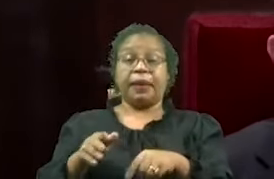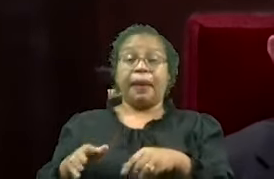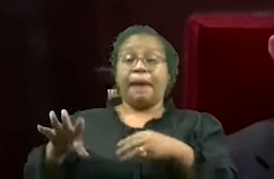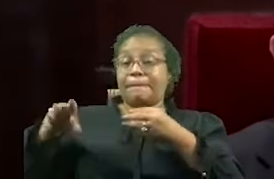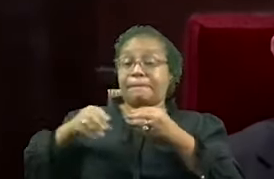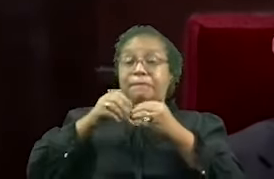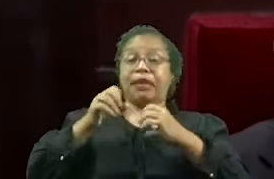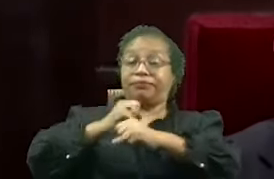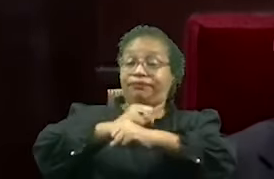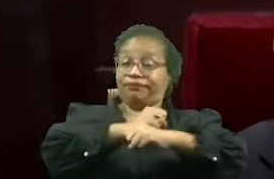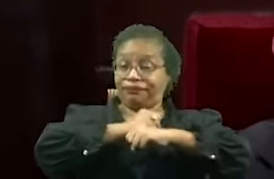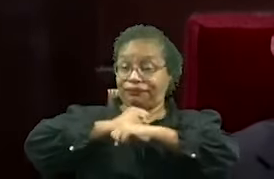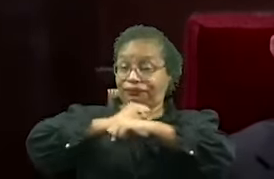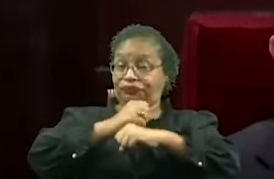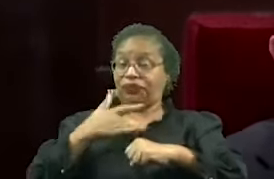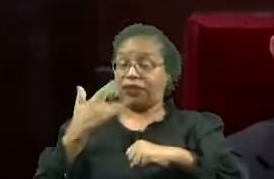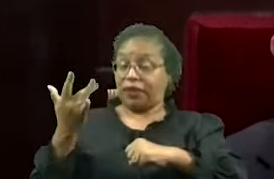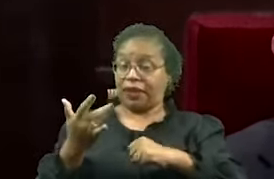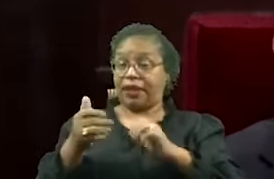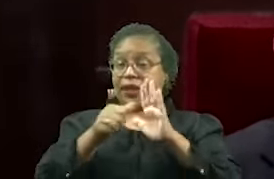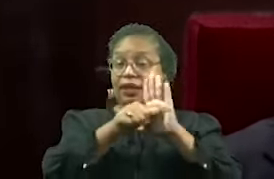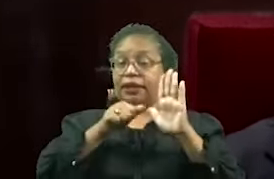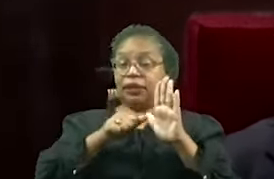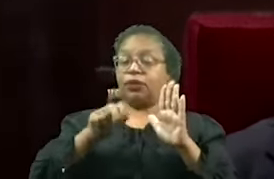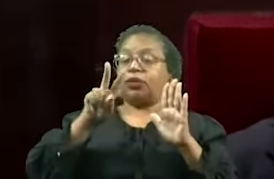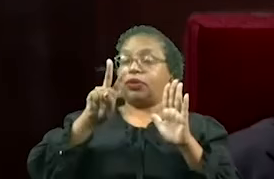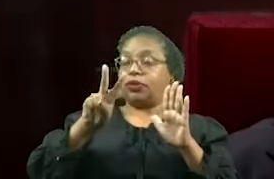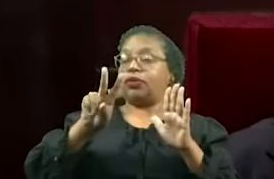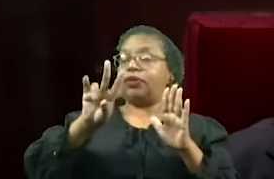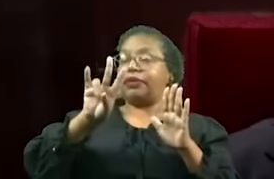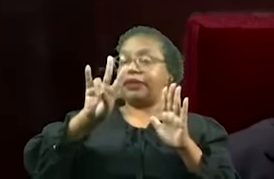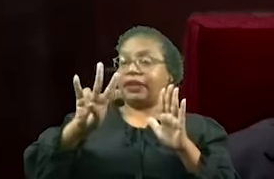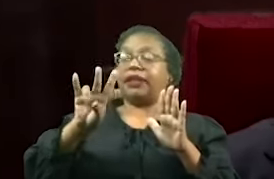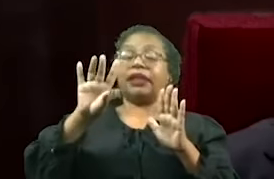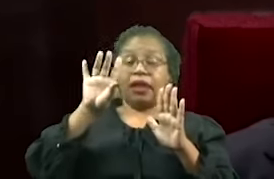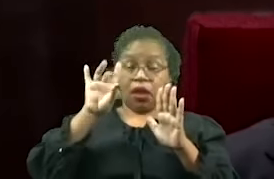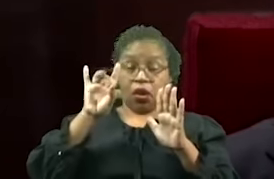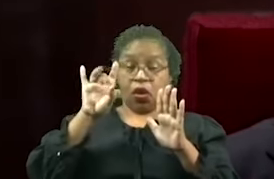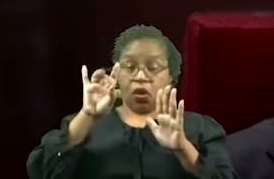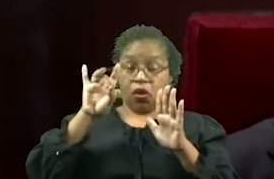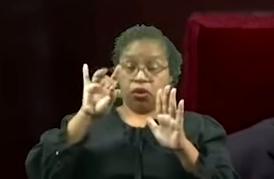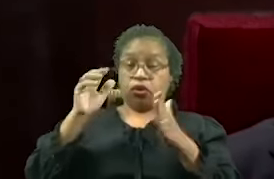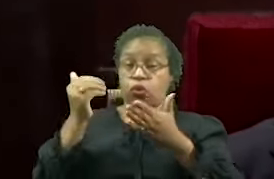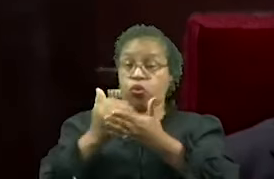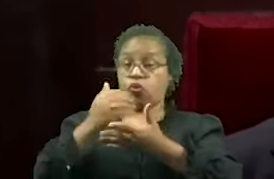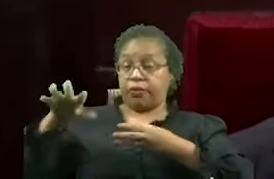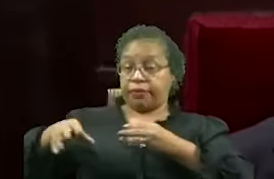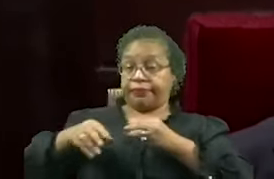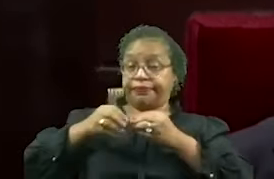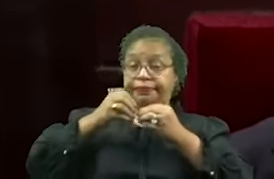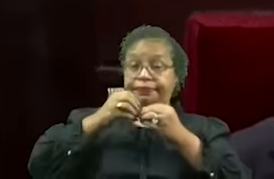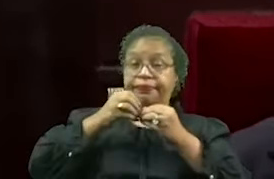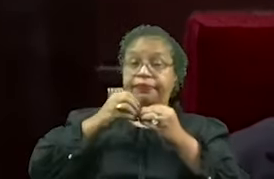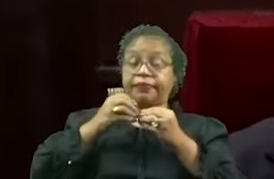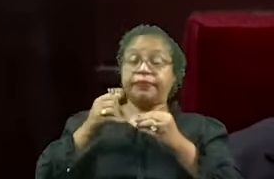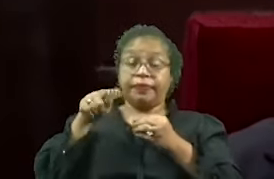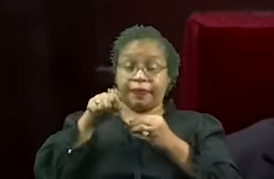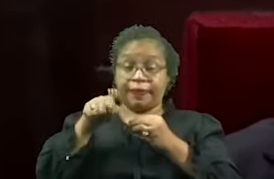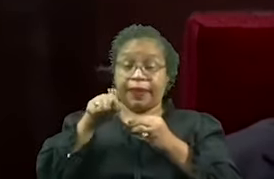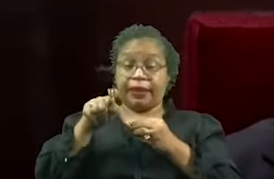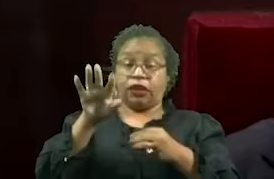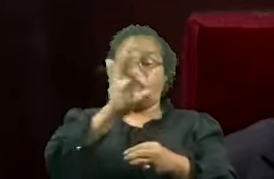incorpora en el artículo 278 una nueva disposición para establecer que ningún funcionario electo podrá